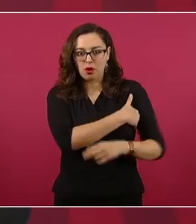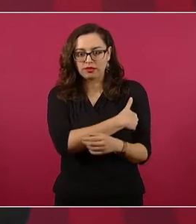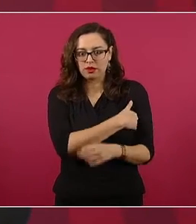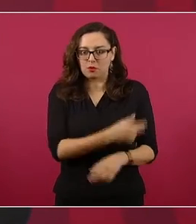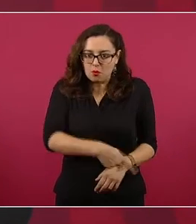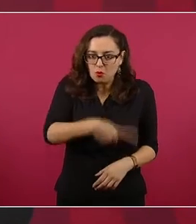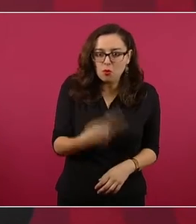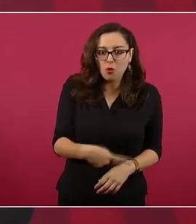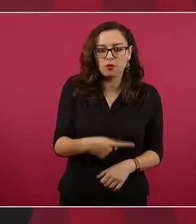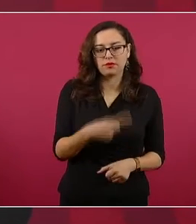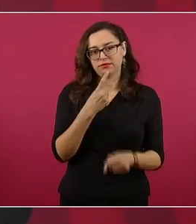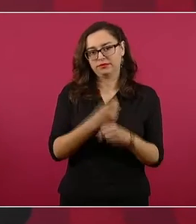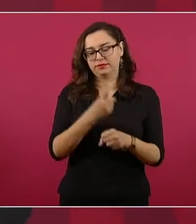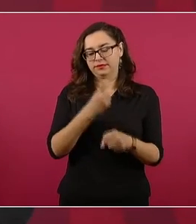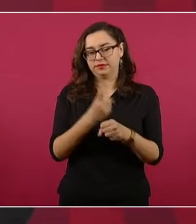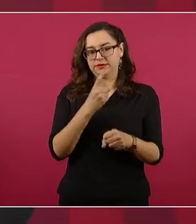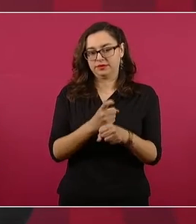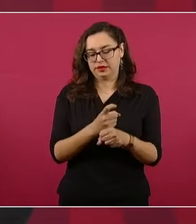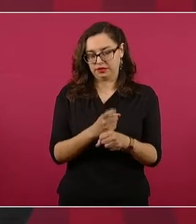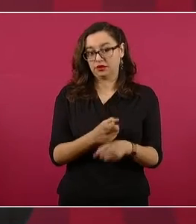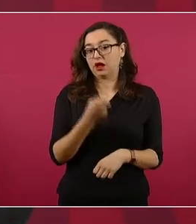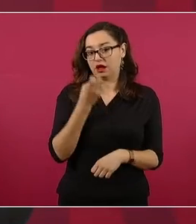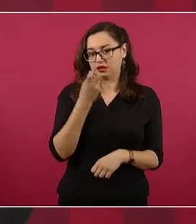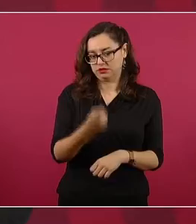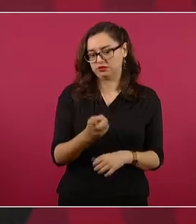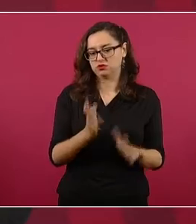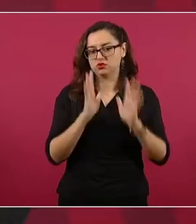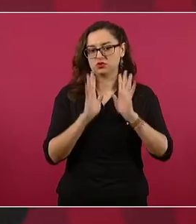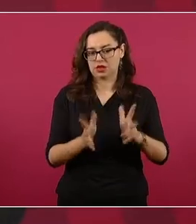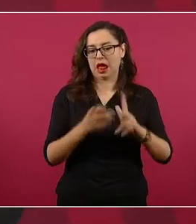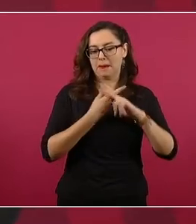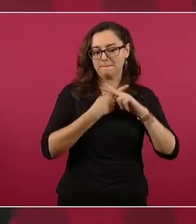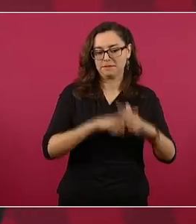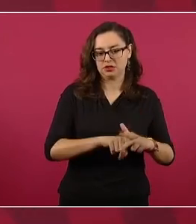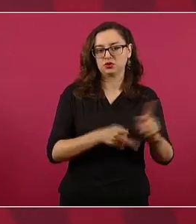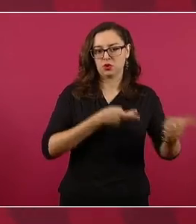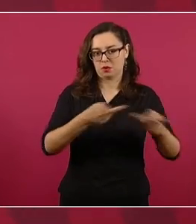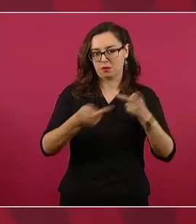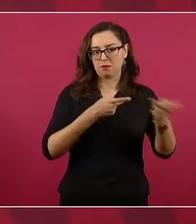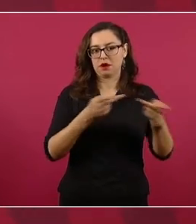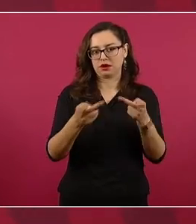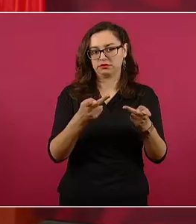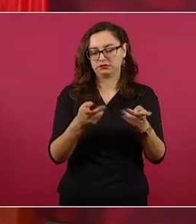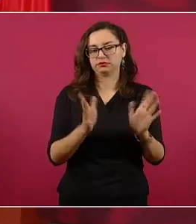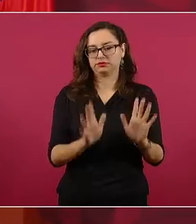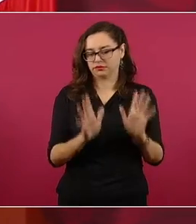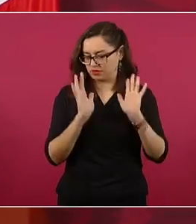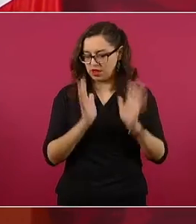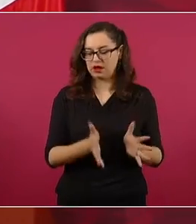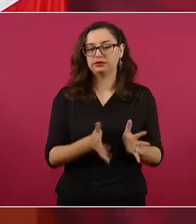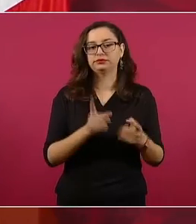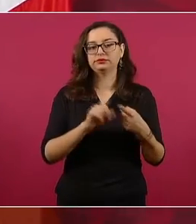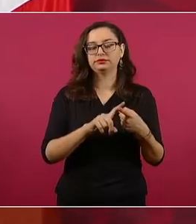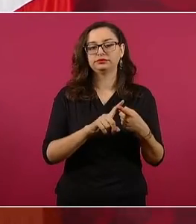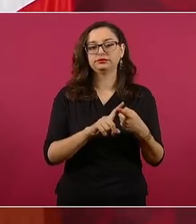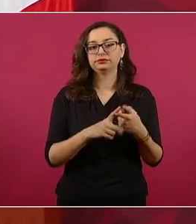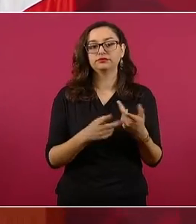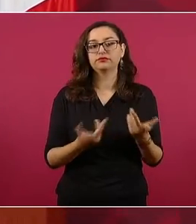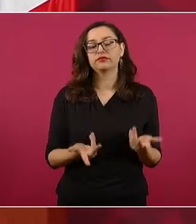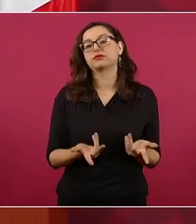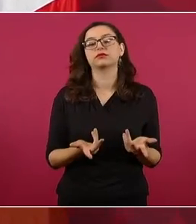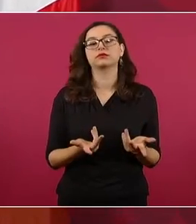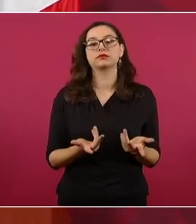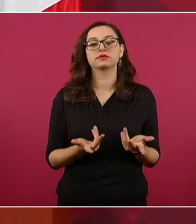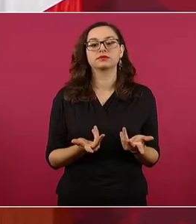país. Eso ya se está llevando a cabo, es parte del plan antiinflacionario. Nos